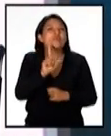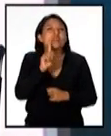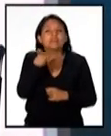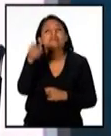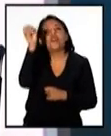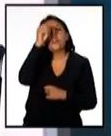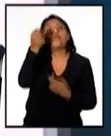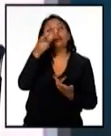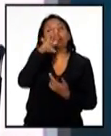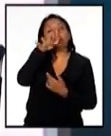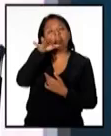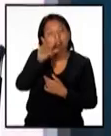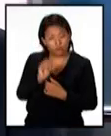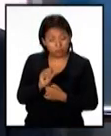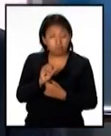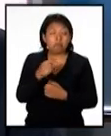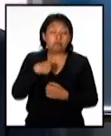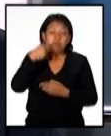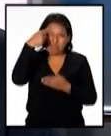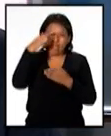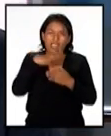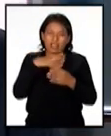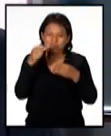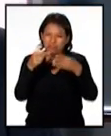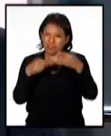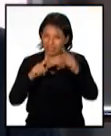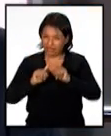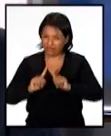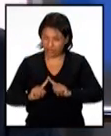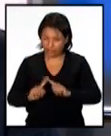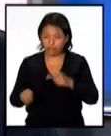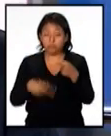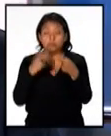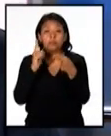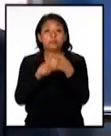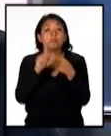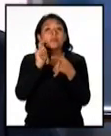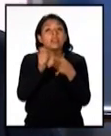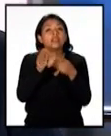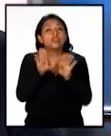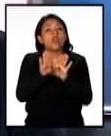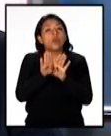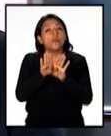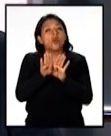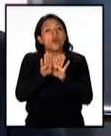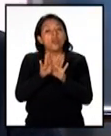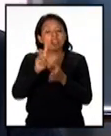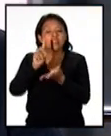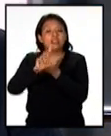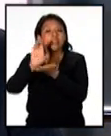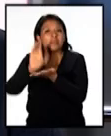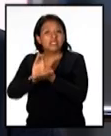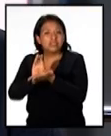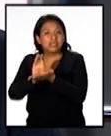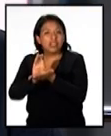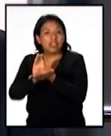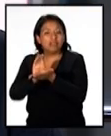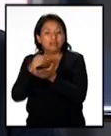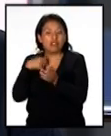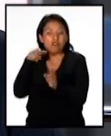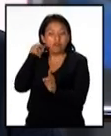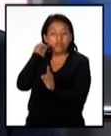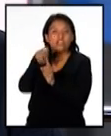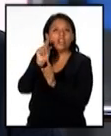situación, Ricardo? Mira, creo que se juntan varios aspectos. Uno, en términos de la visión que hay sobre discapacidad, tendemos